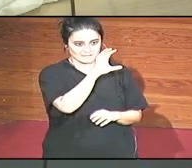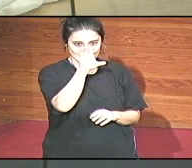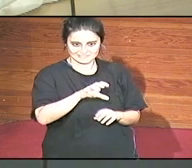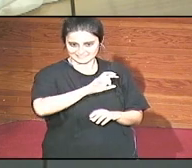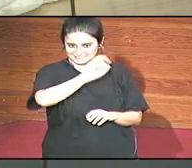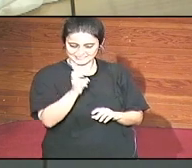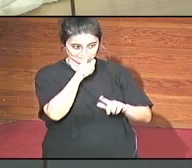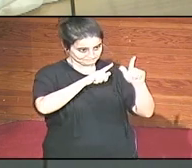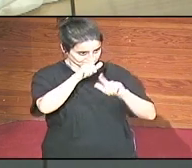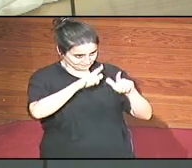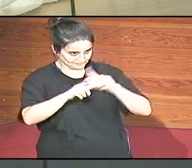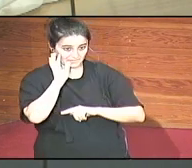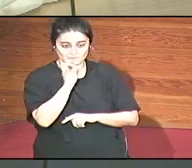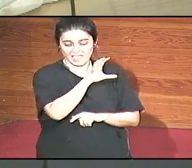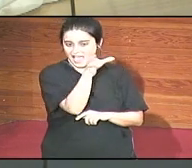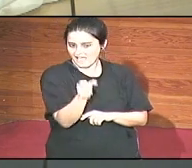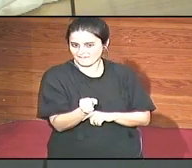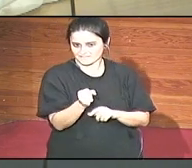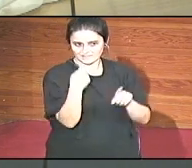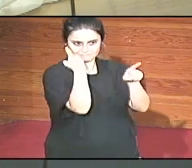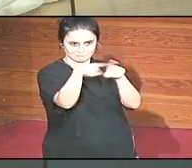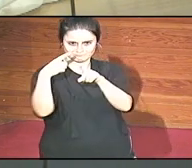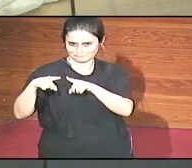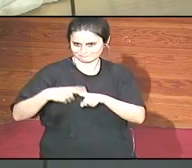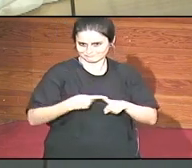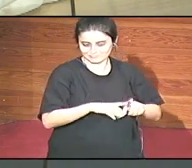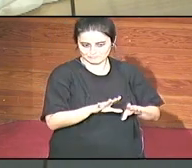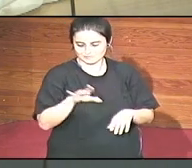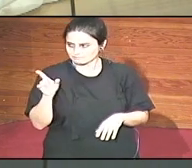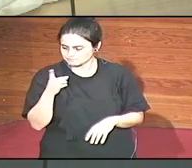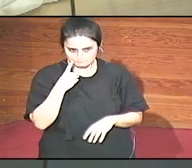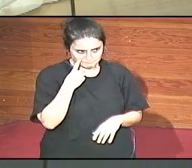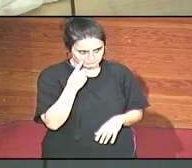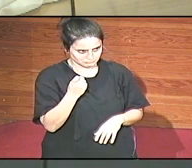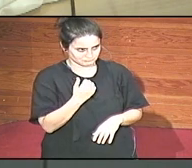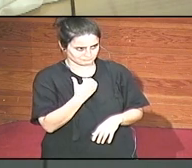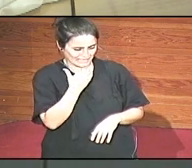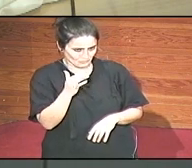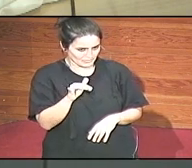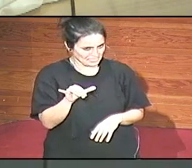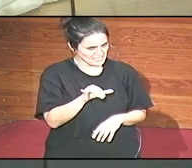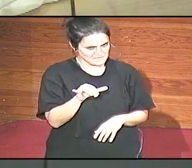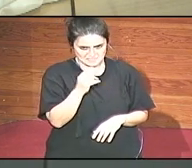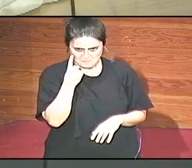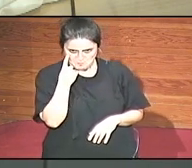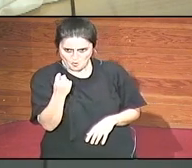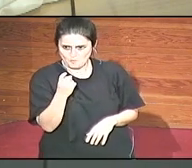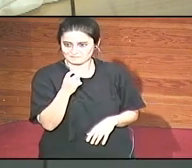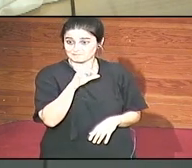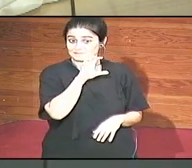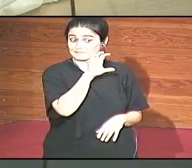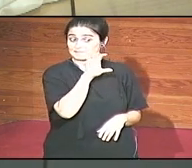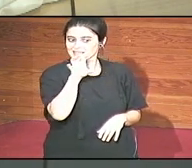áfrica es tan distinta en cada país contaste alguna diferencia significativa entre los países que